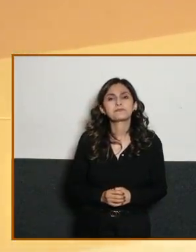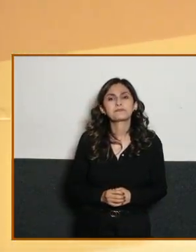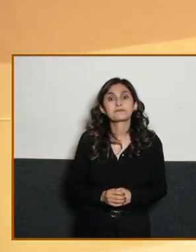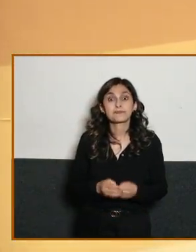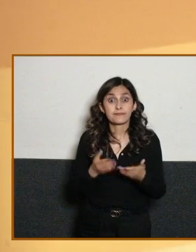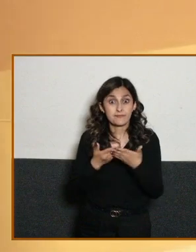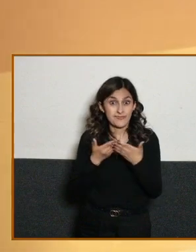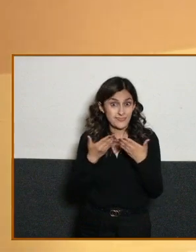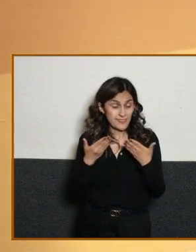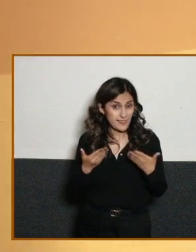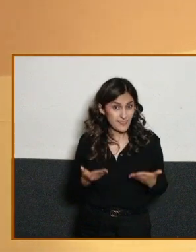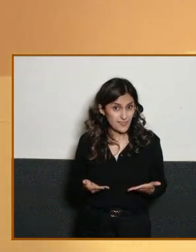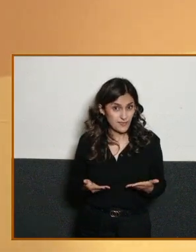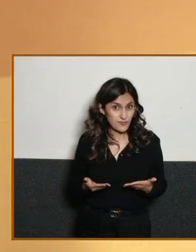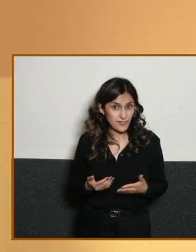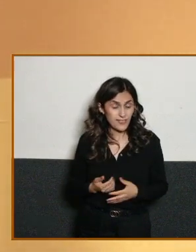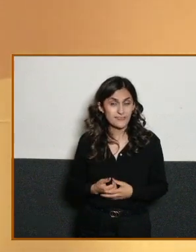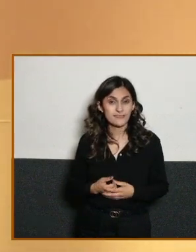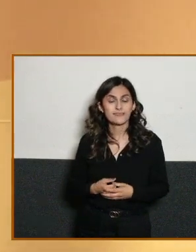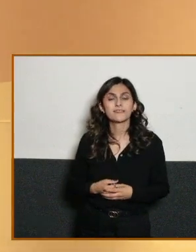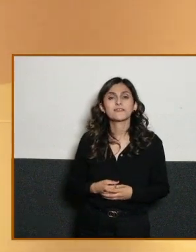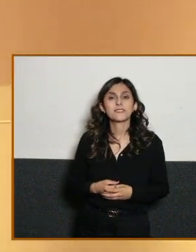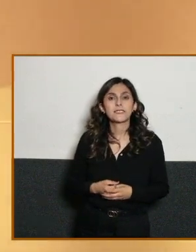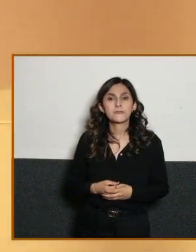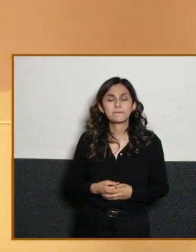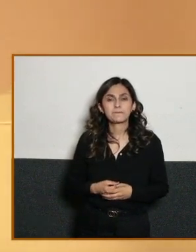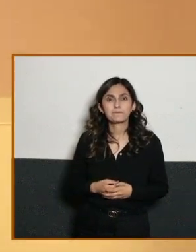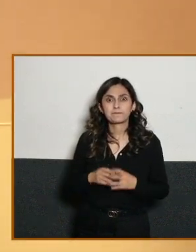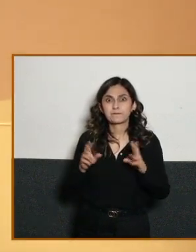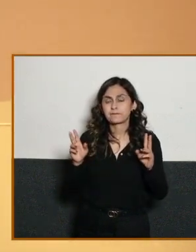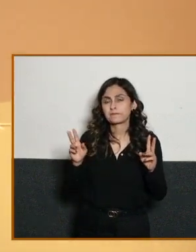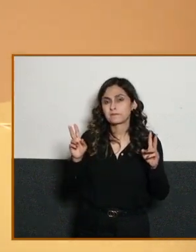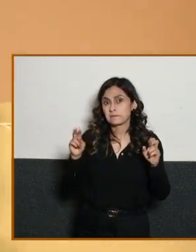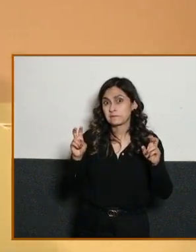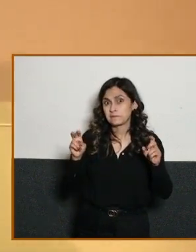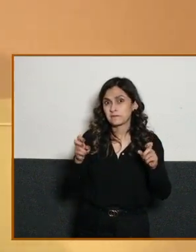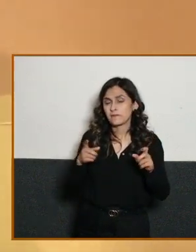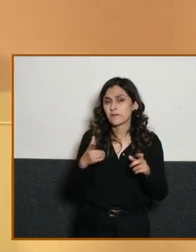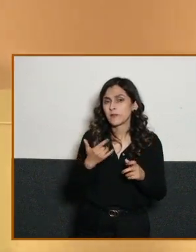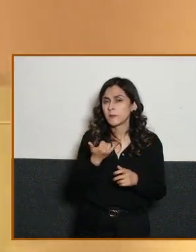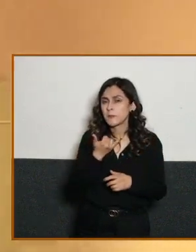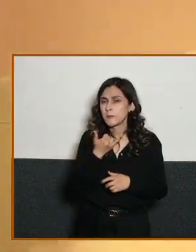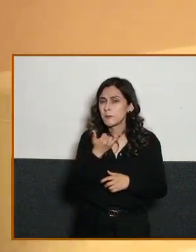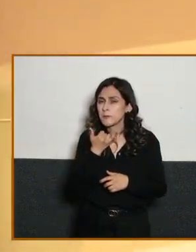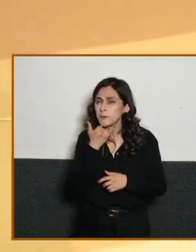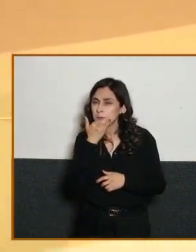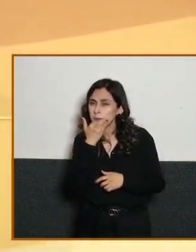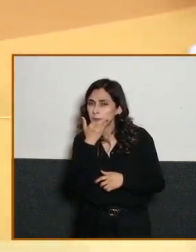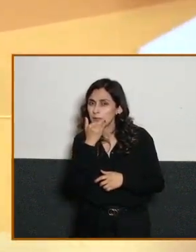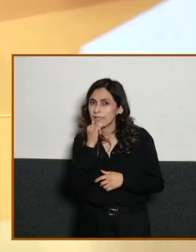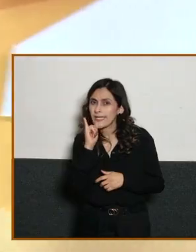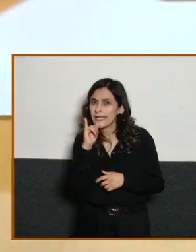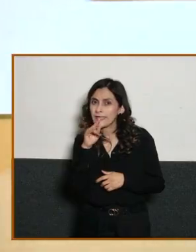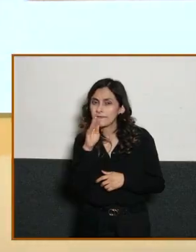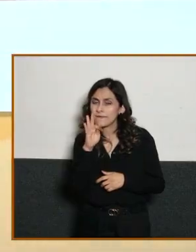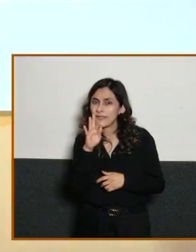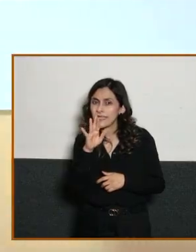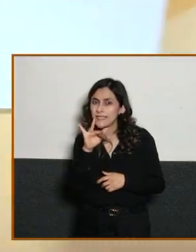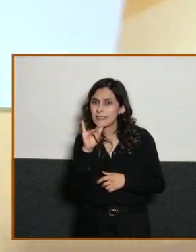Pero ahora estamos entrando a la era de la inferencia y razonamiento.